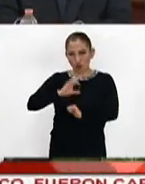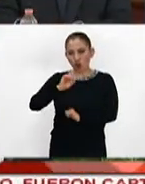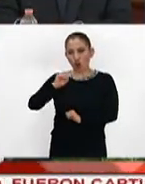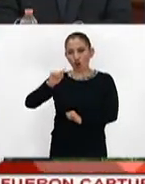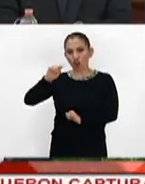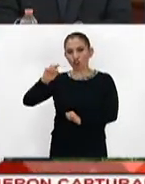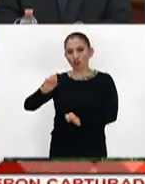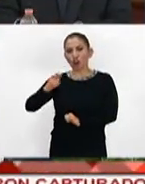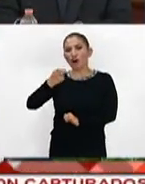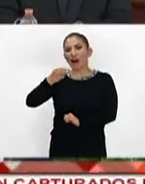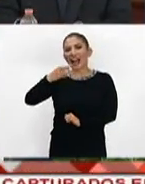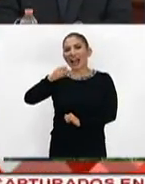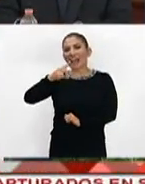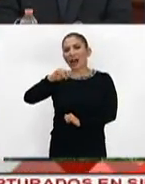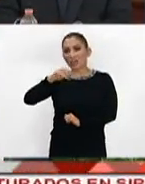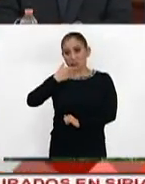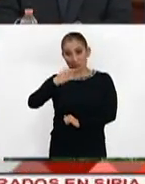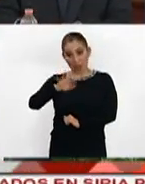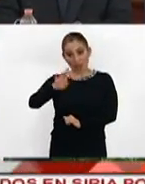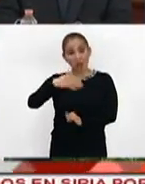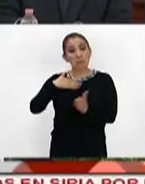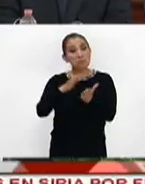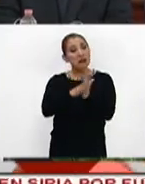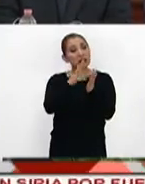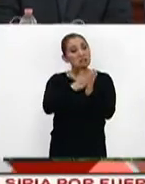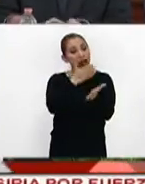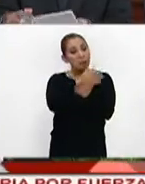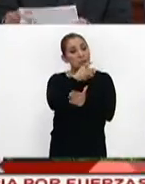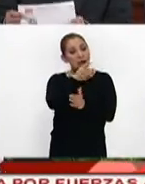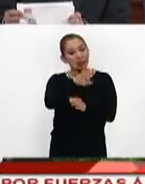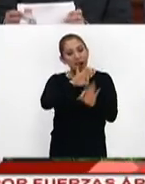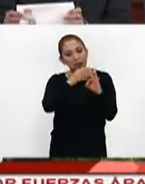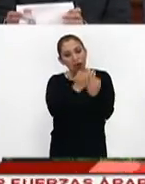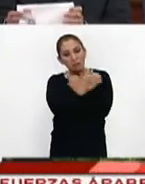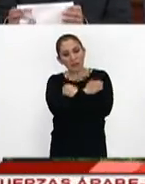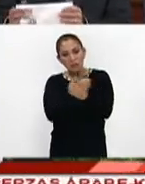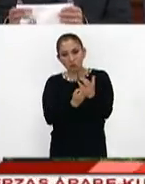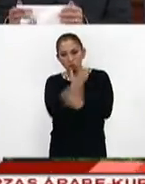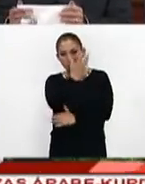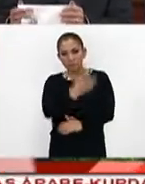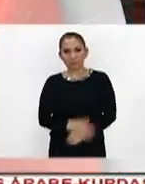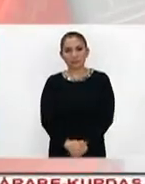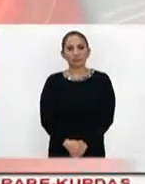Otto Granados, reconoció la participación de los padres de familia en el modelo educativo.